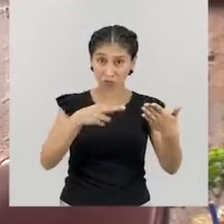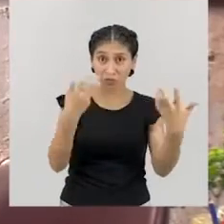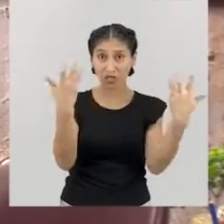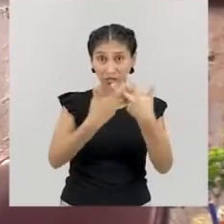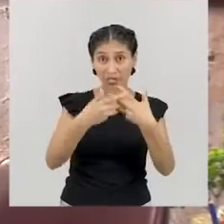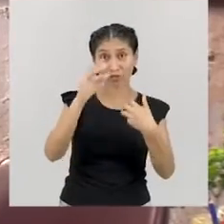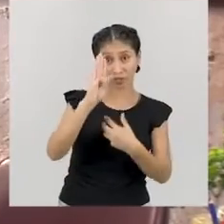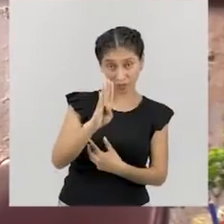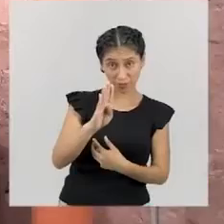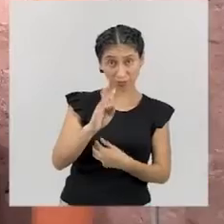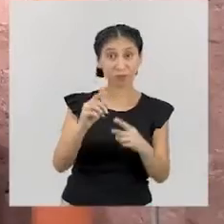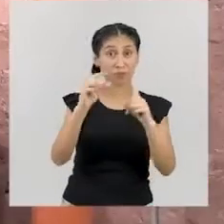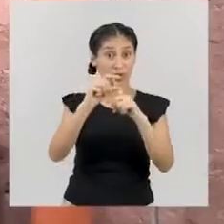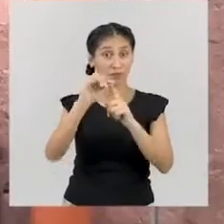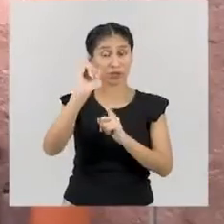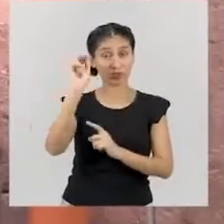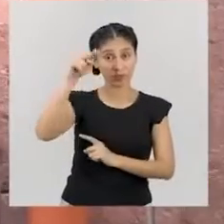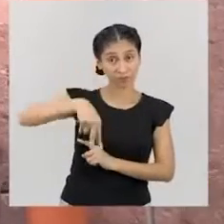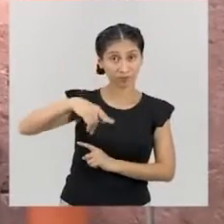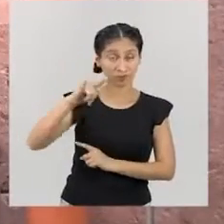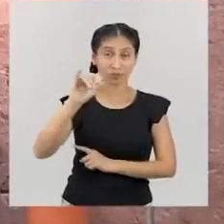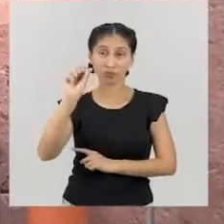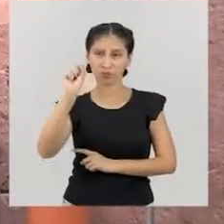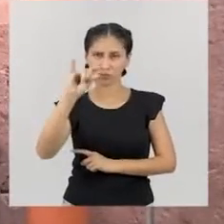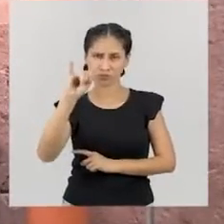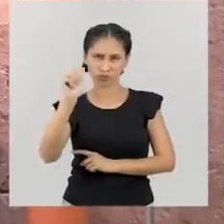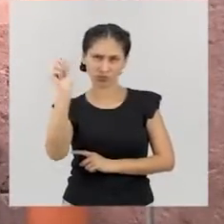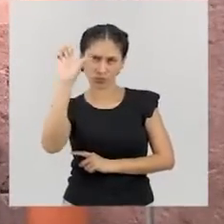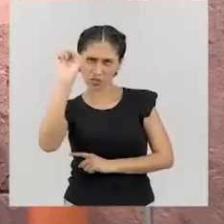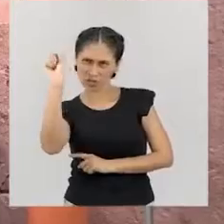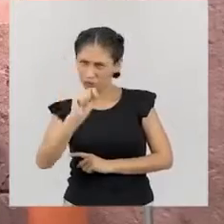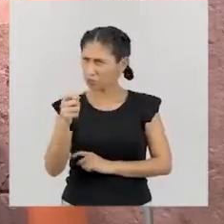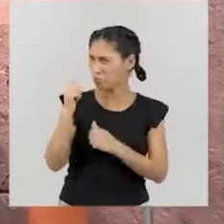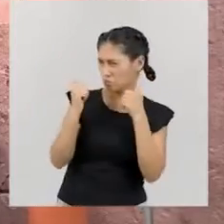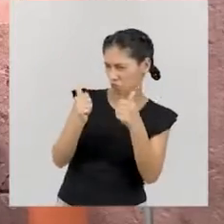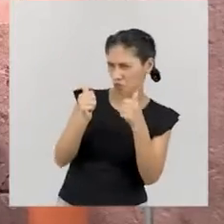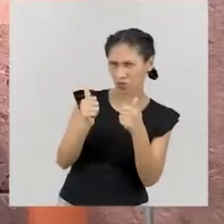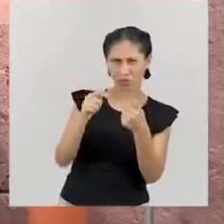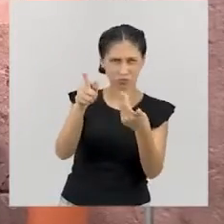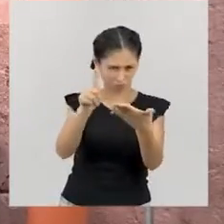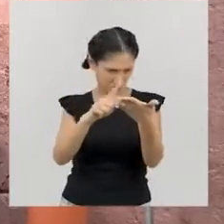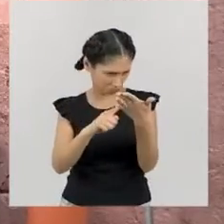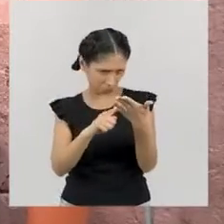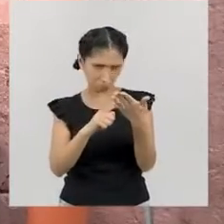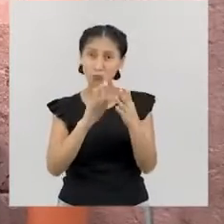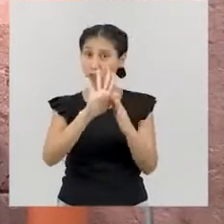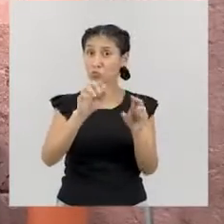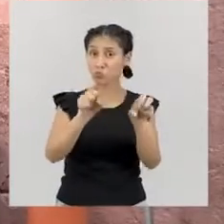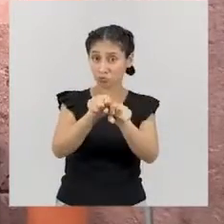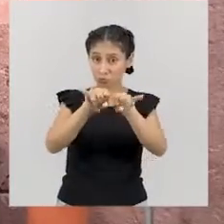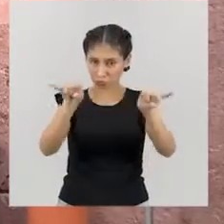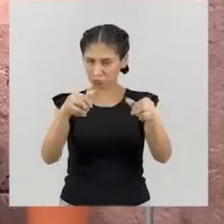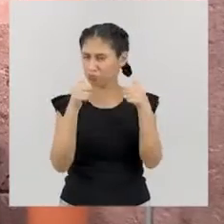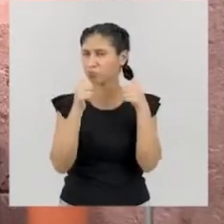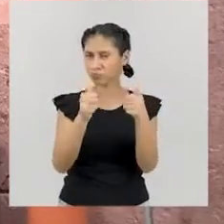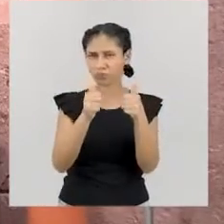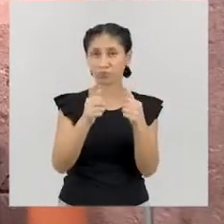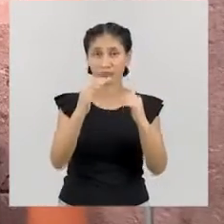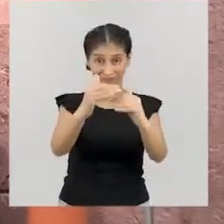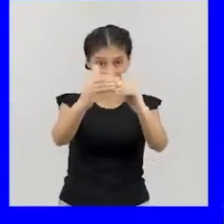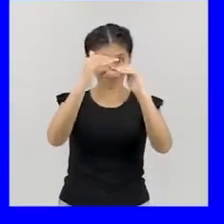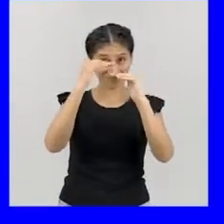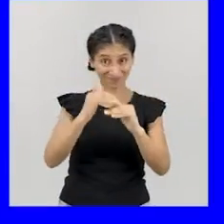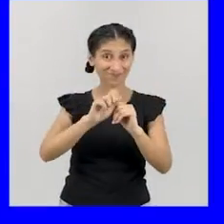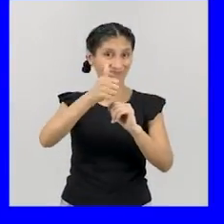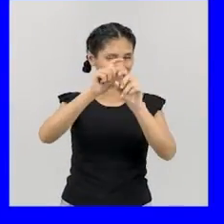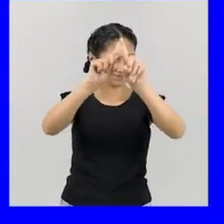B, inusuales. Muy bien, Maribel. Excelente. Bien determinado el sinónimo. Ahora vamos a ver